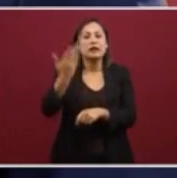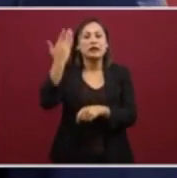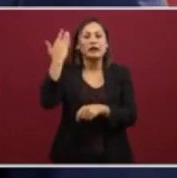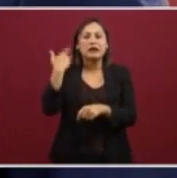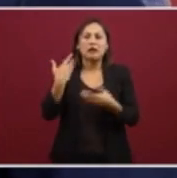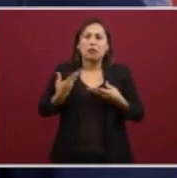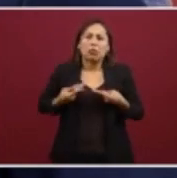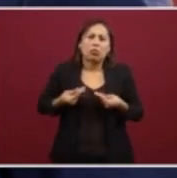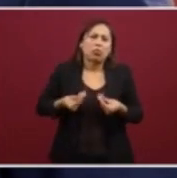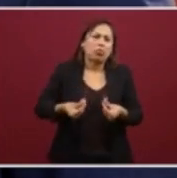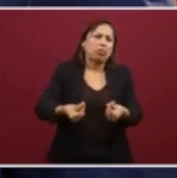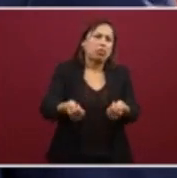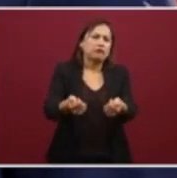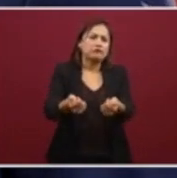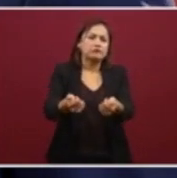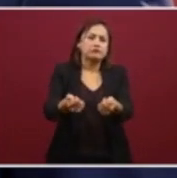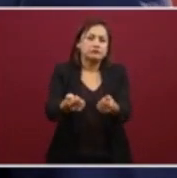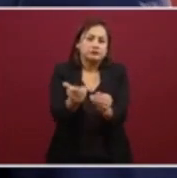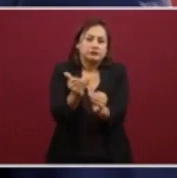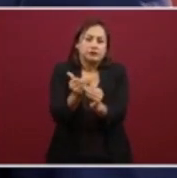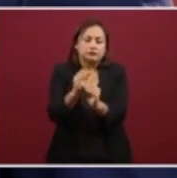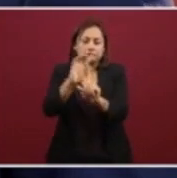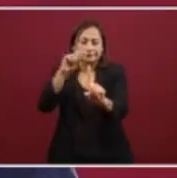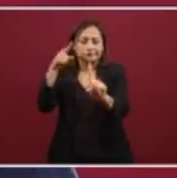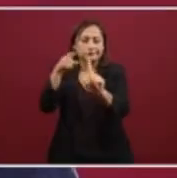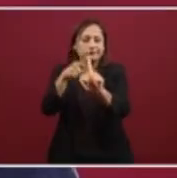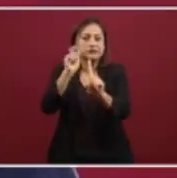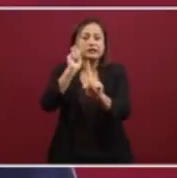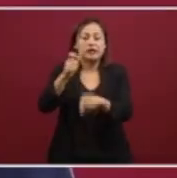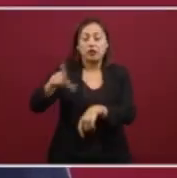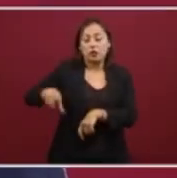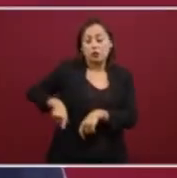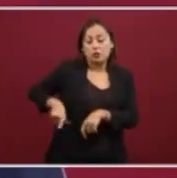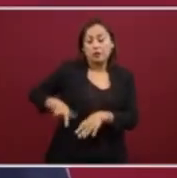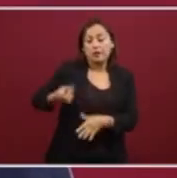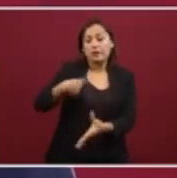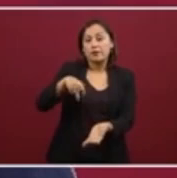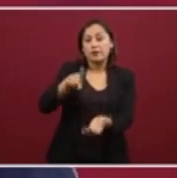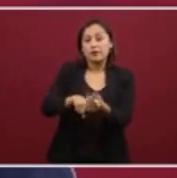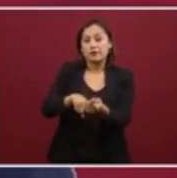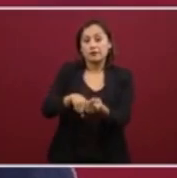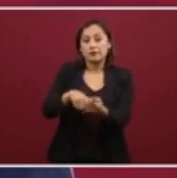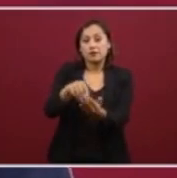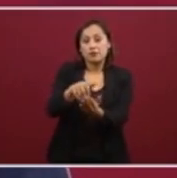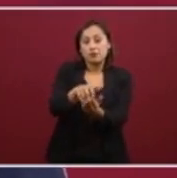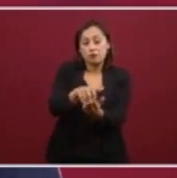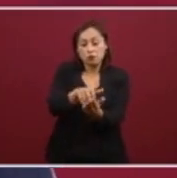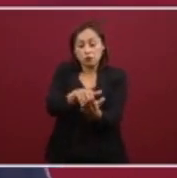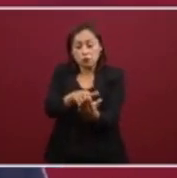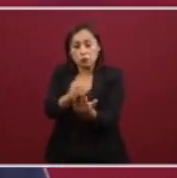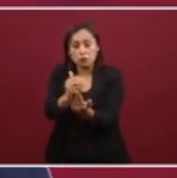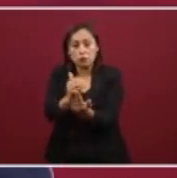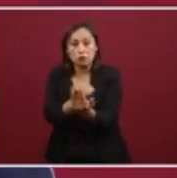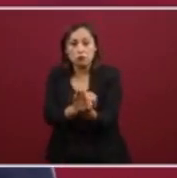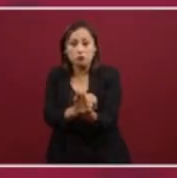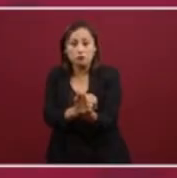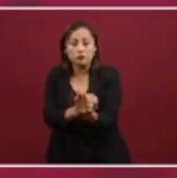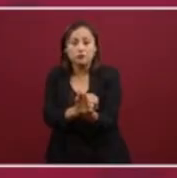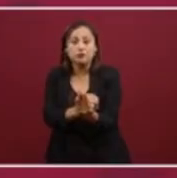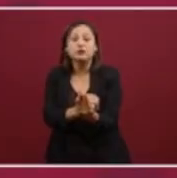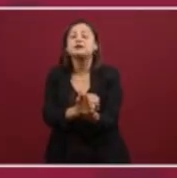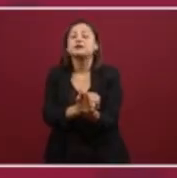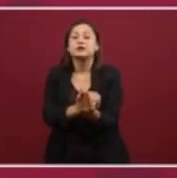reducir el costo del gobierno a la sociedad. Le cuesta mucho o